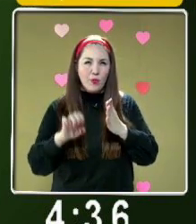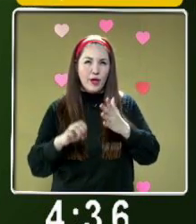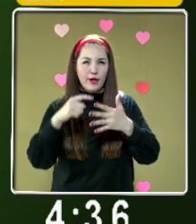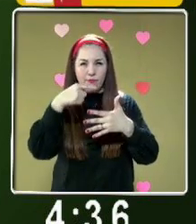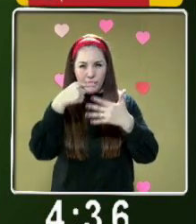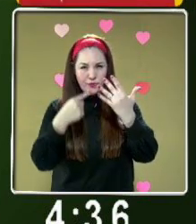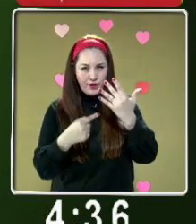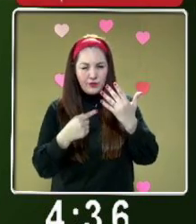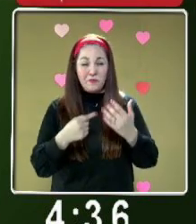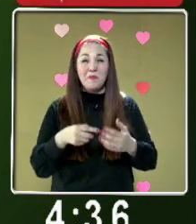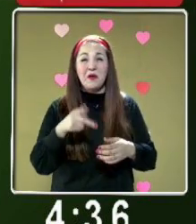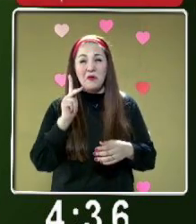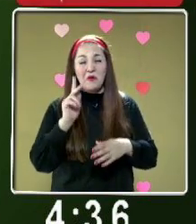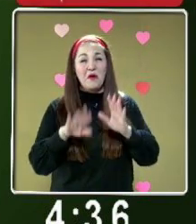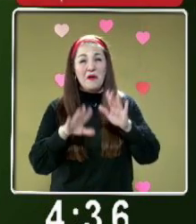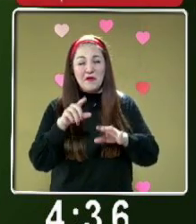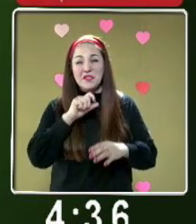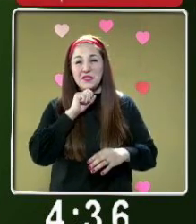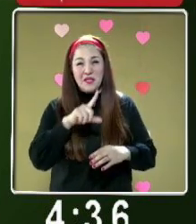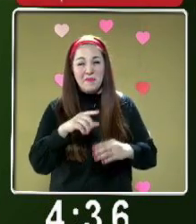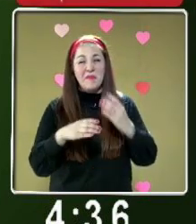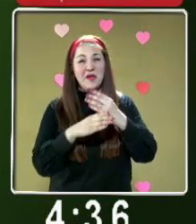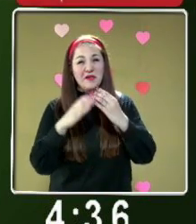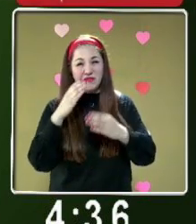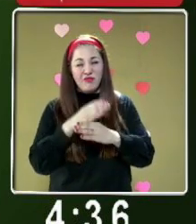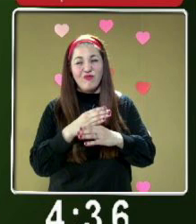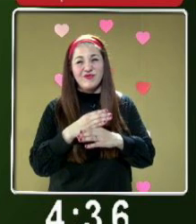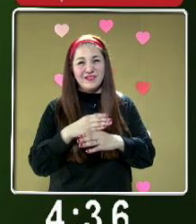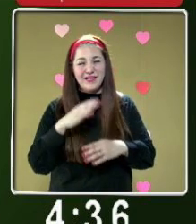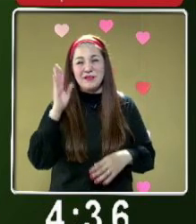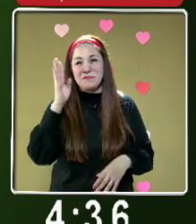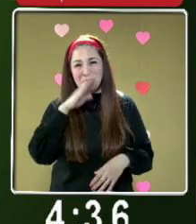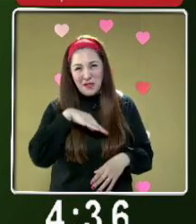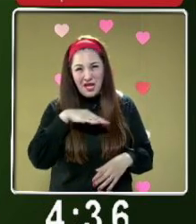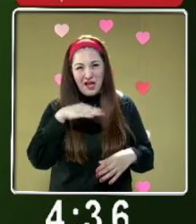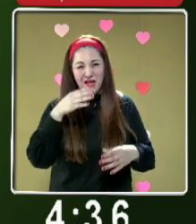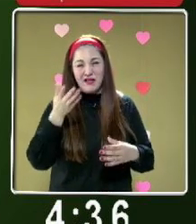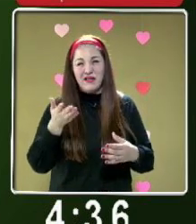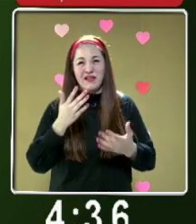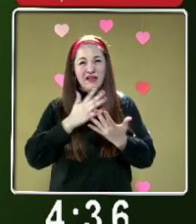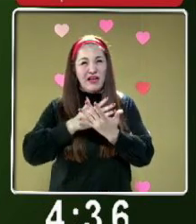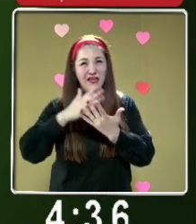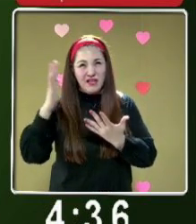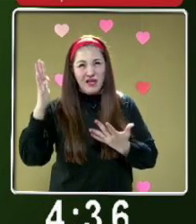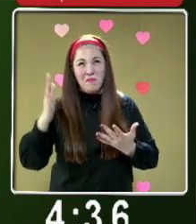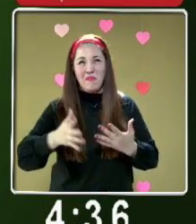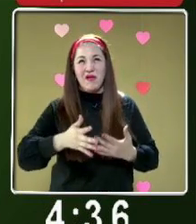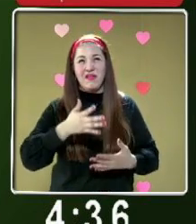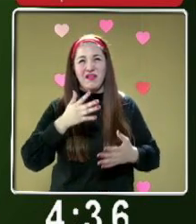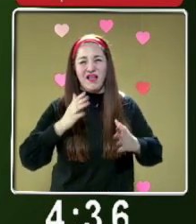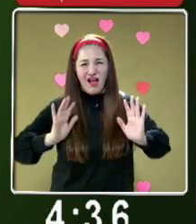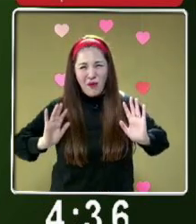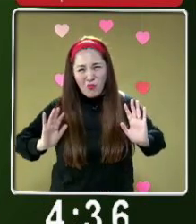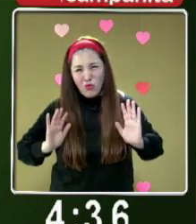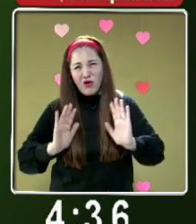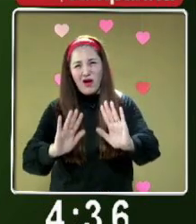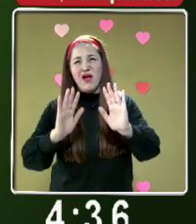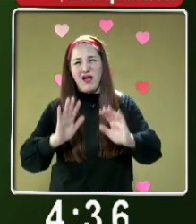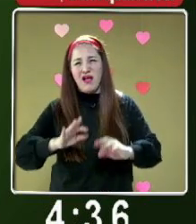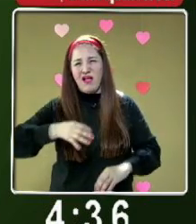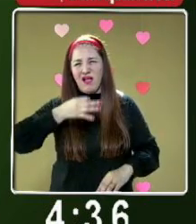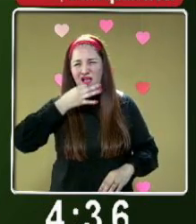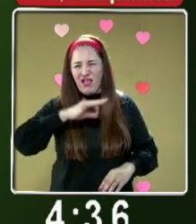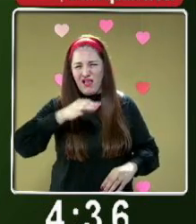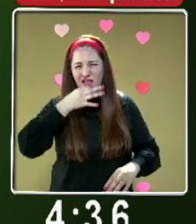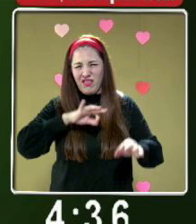pero también podemos caer en las cosas pues no tan balanceadas, hablar, empujar, golpear o